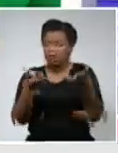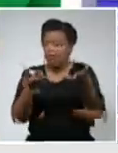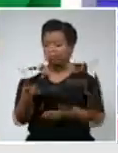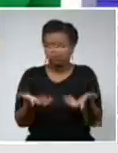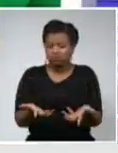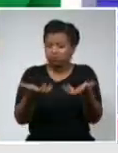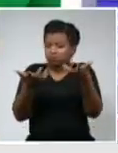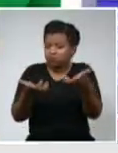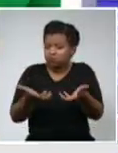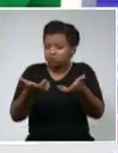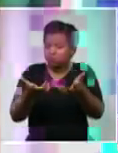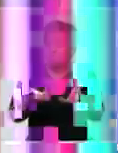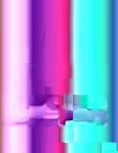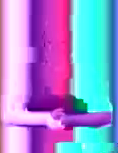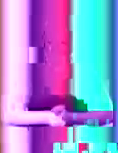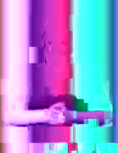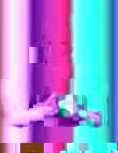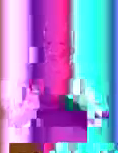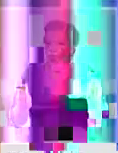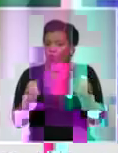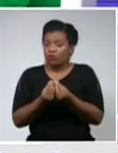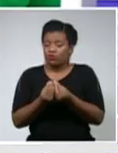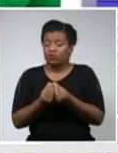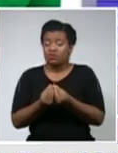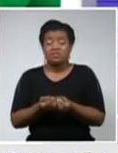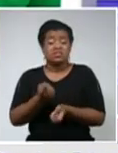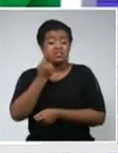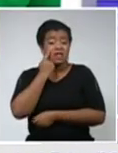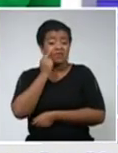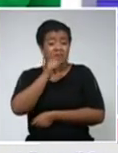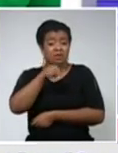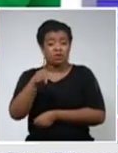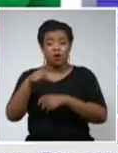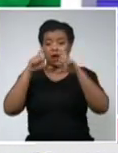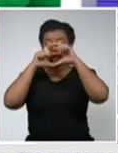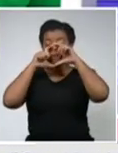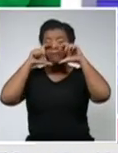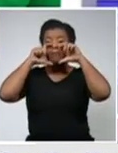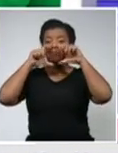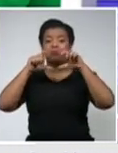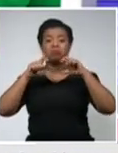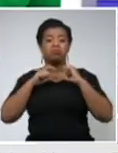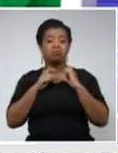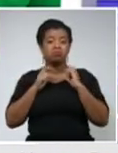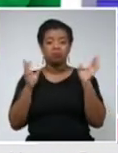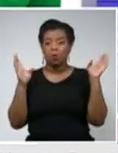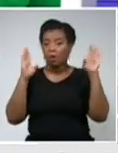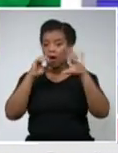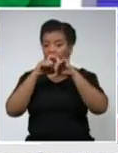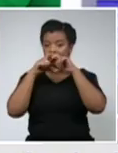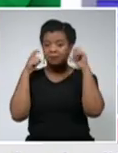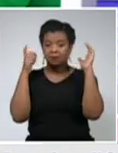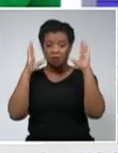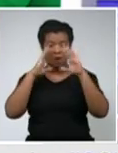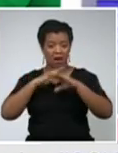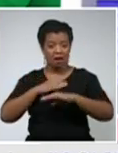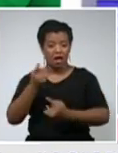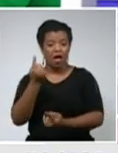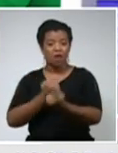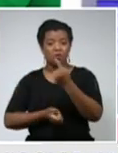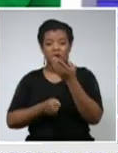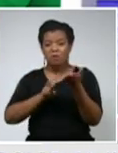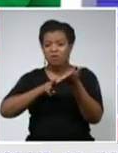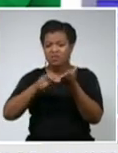otro. Seguimos viendo personas sin nasobuco. Nos plantean que en algunos territorios, como dijimos